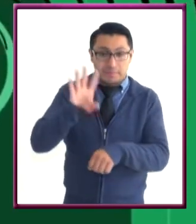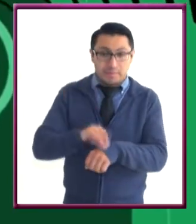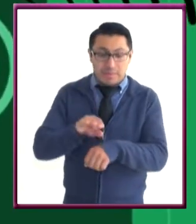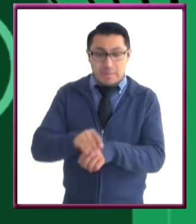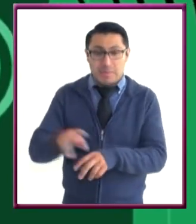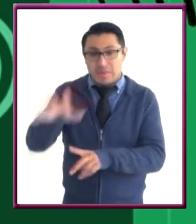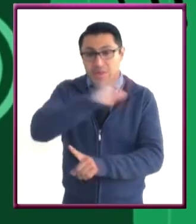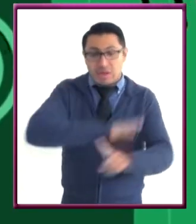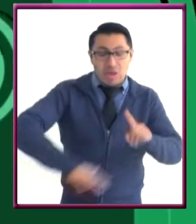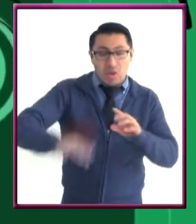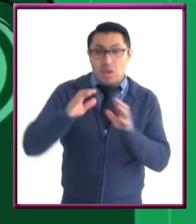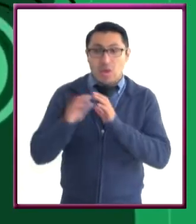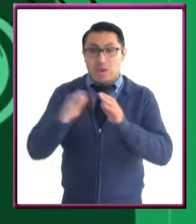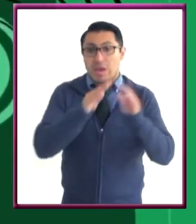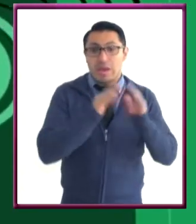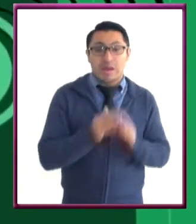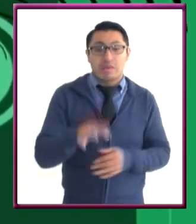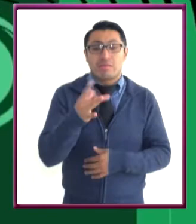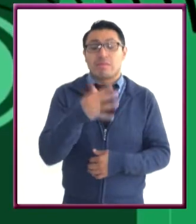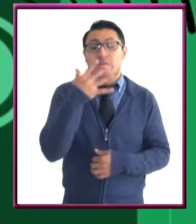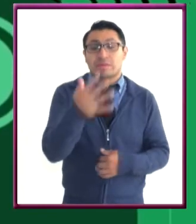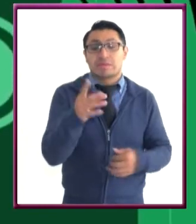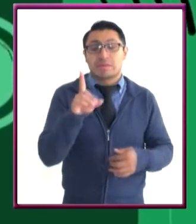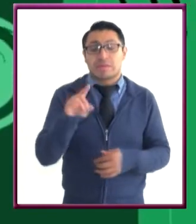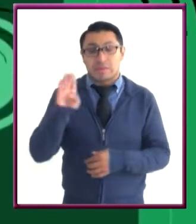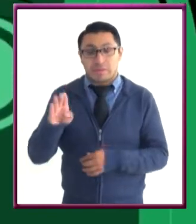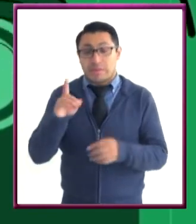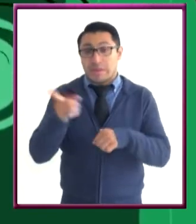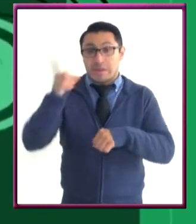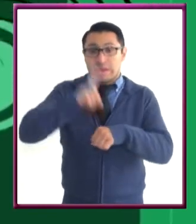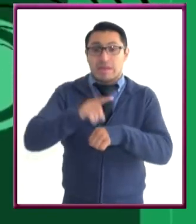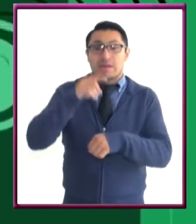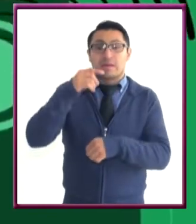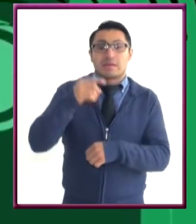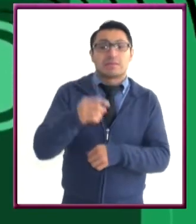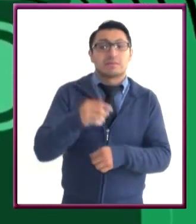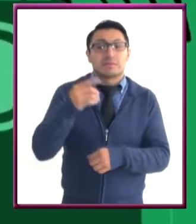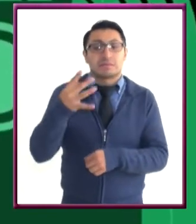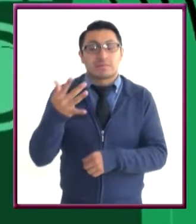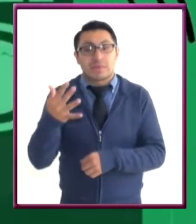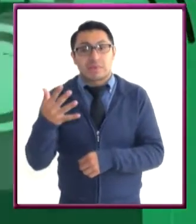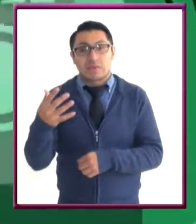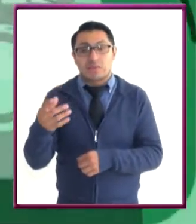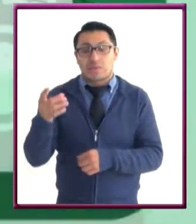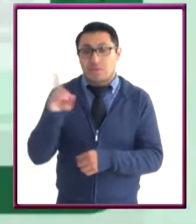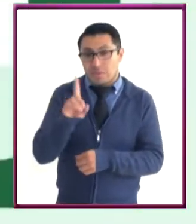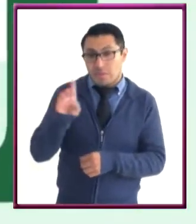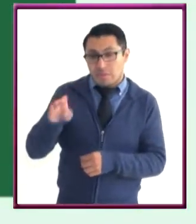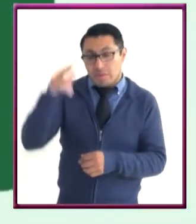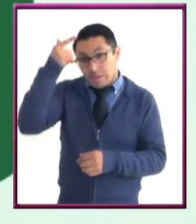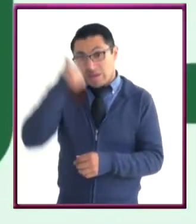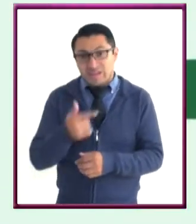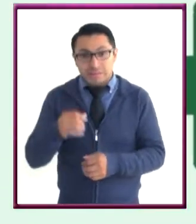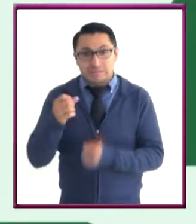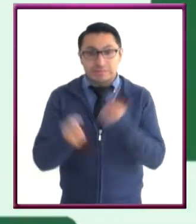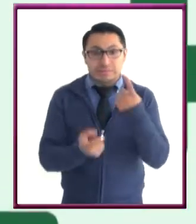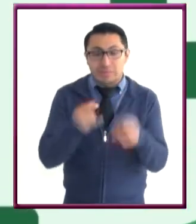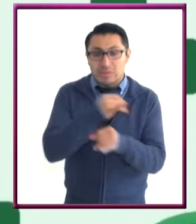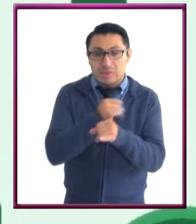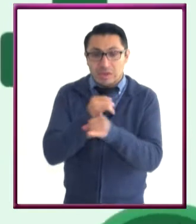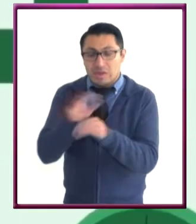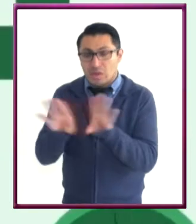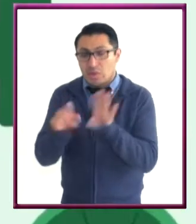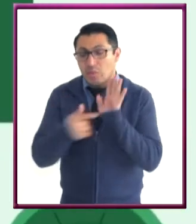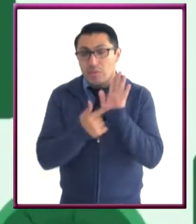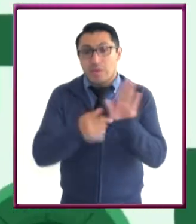zonas residenciales son 55 decibeles en el día y 50 en la noche. Hay estudios que señalan